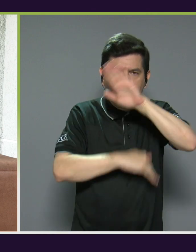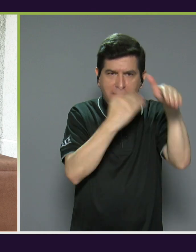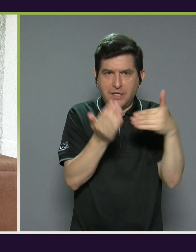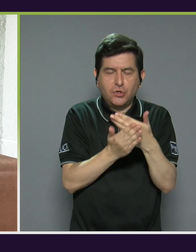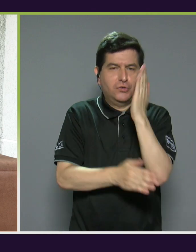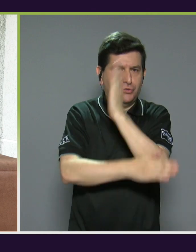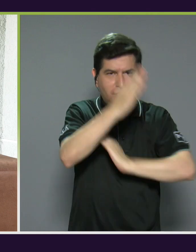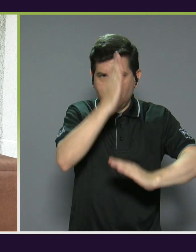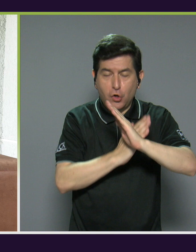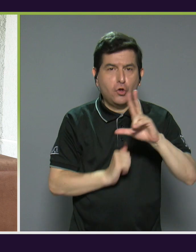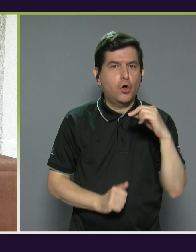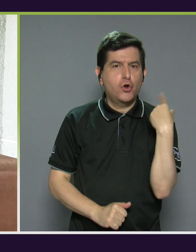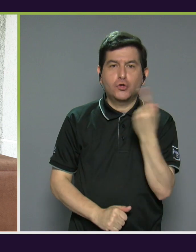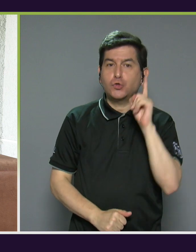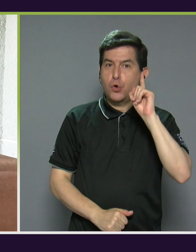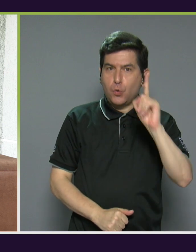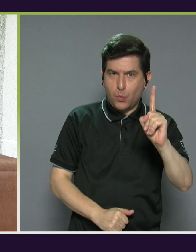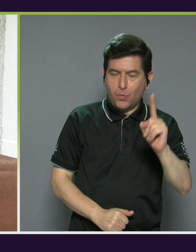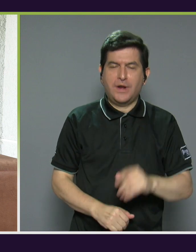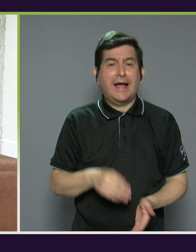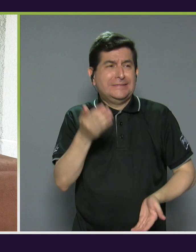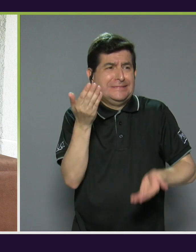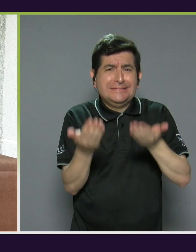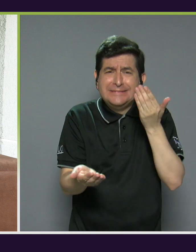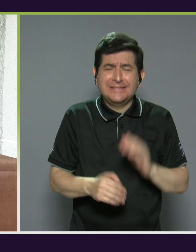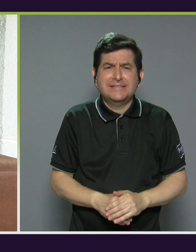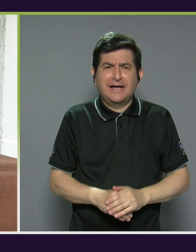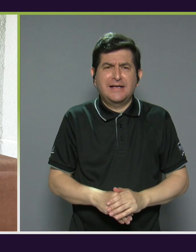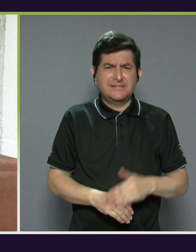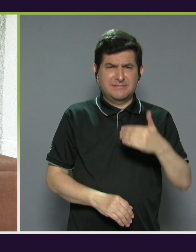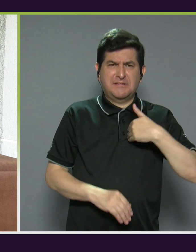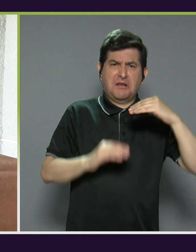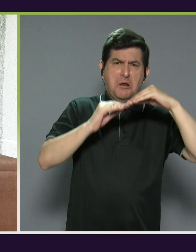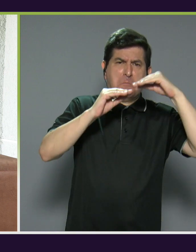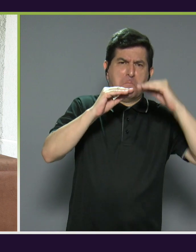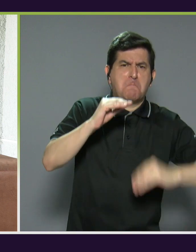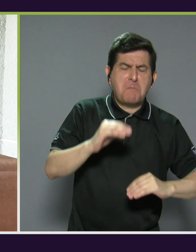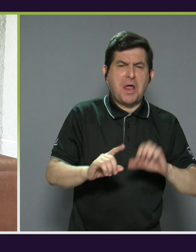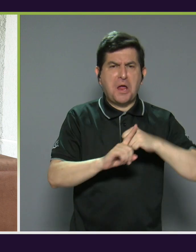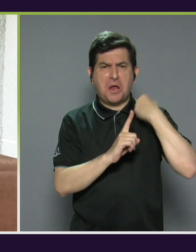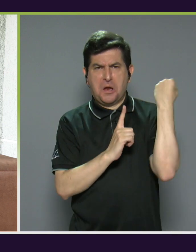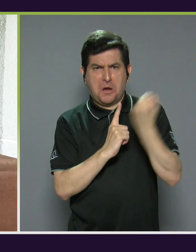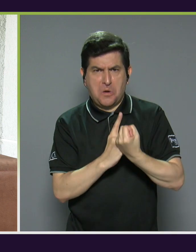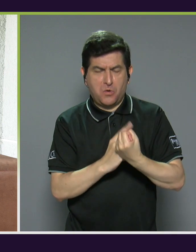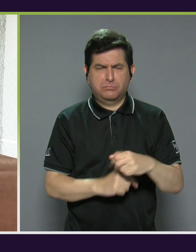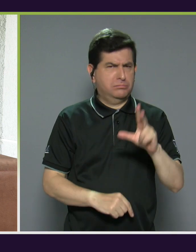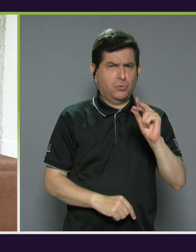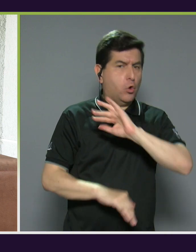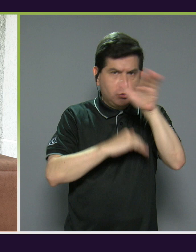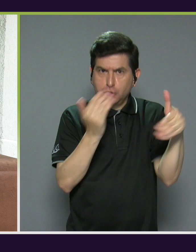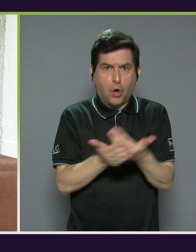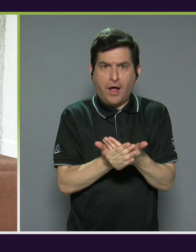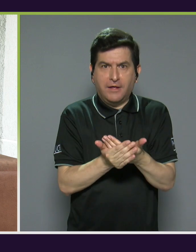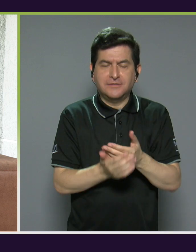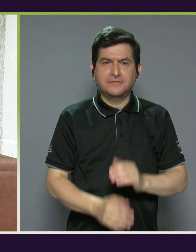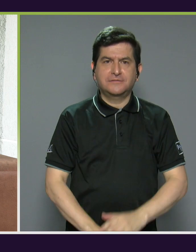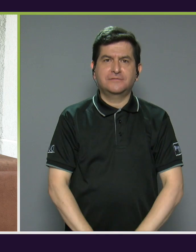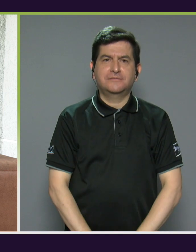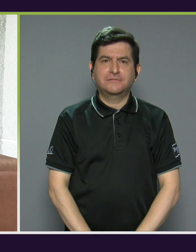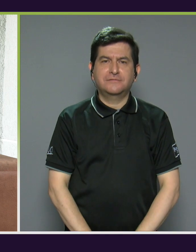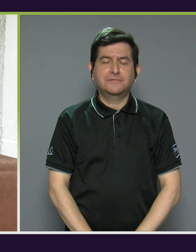cuenta todas las discapacidades. No solamente unas, porque tal vez presentan menos situaciones, sino que